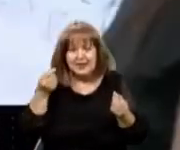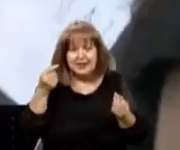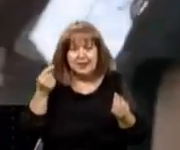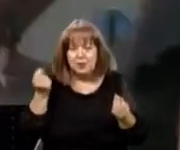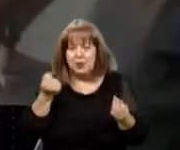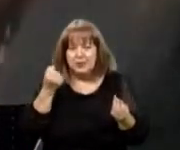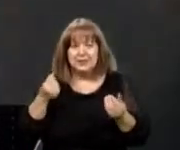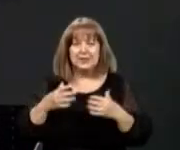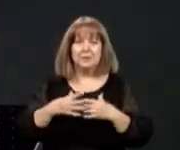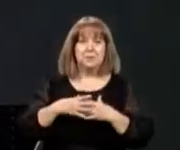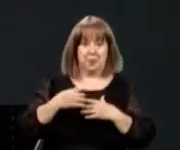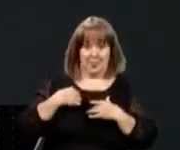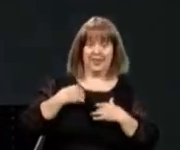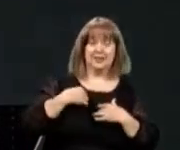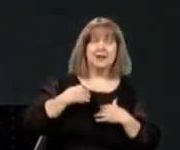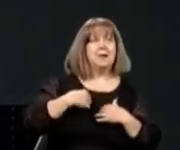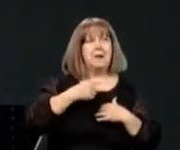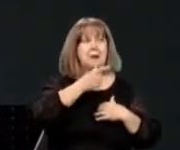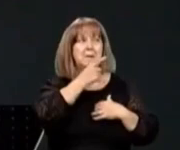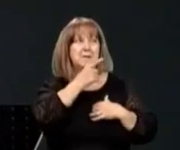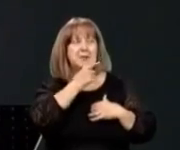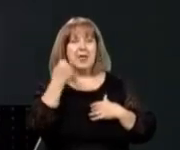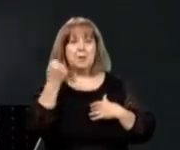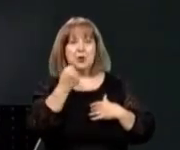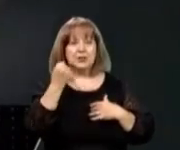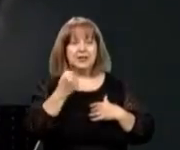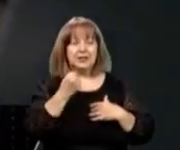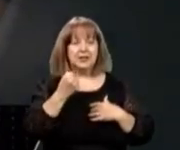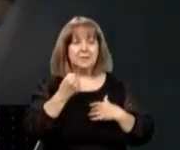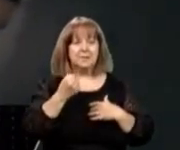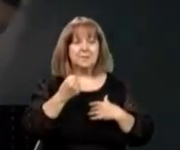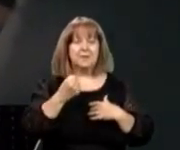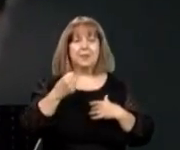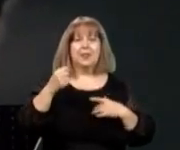marcha. Porque además